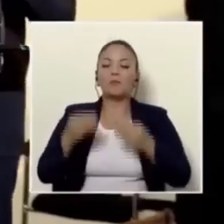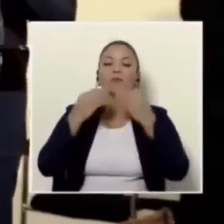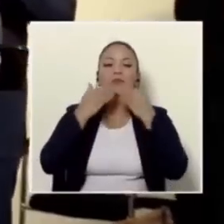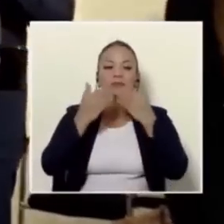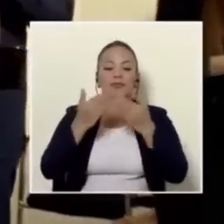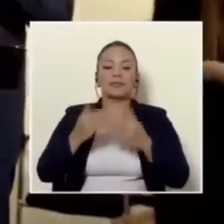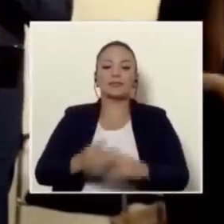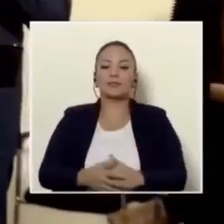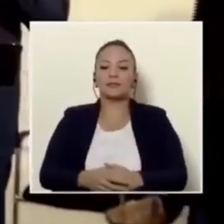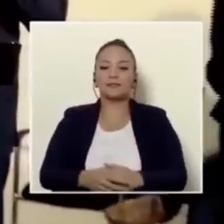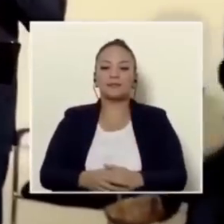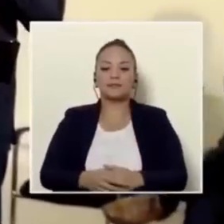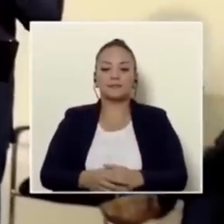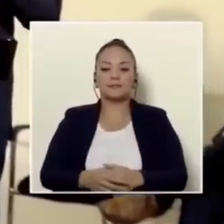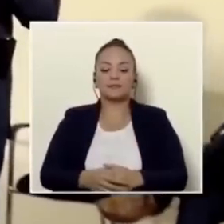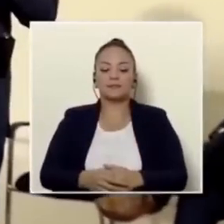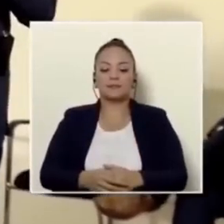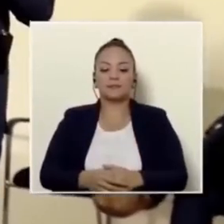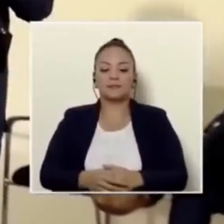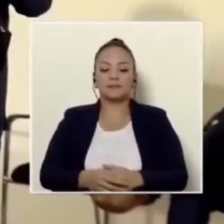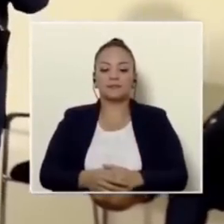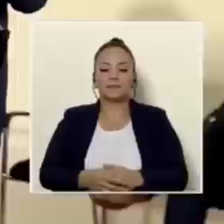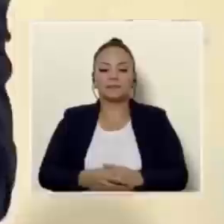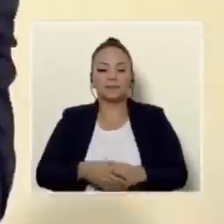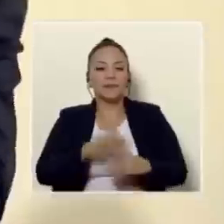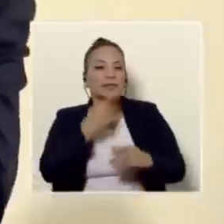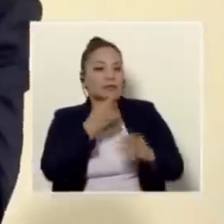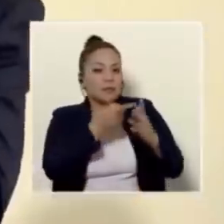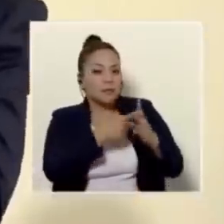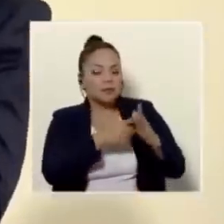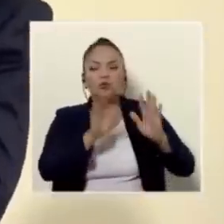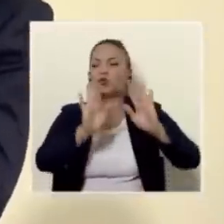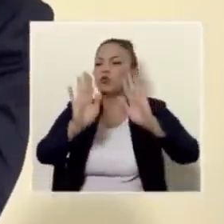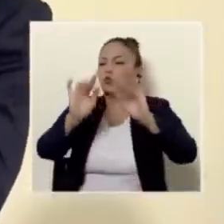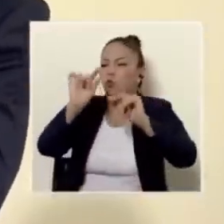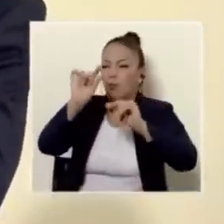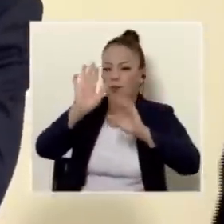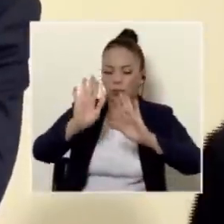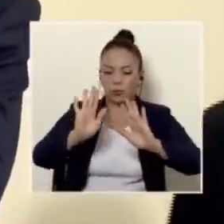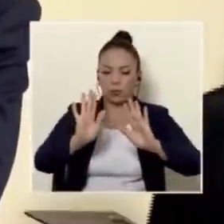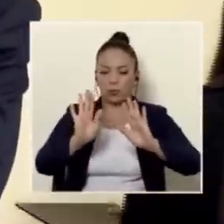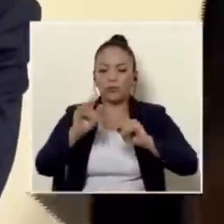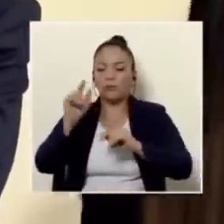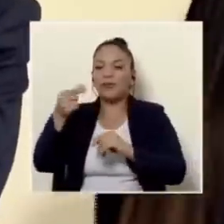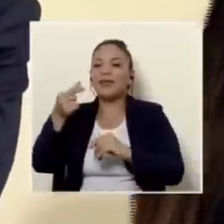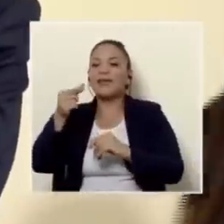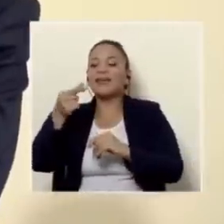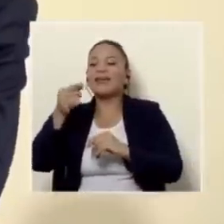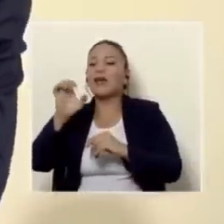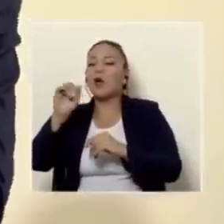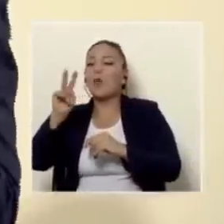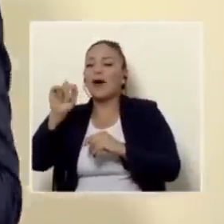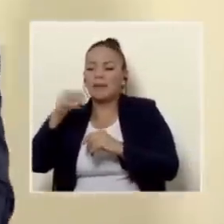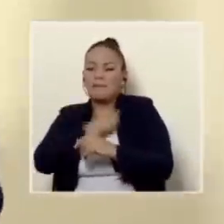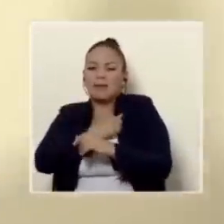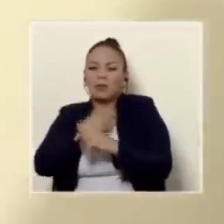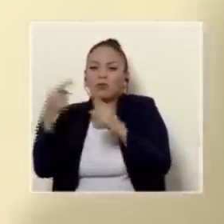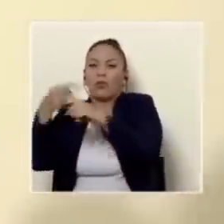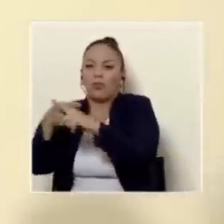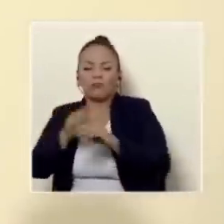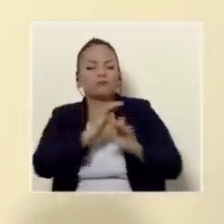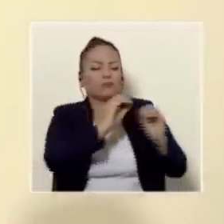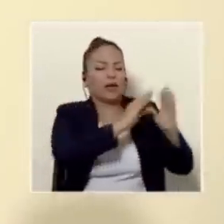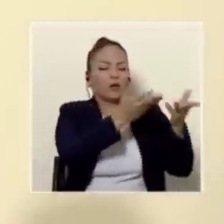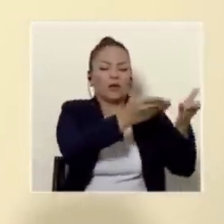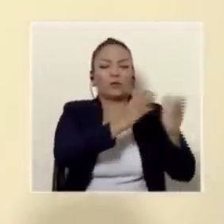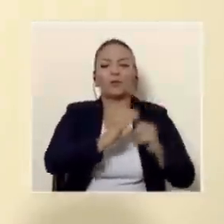Muchas gracias. A partir de este momento iniciamos. No. Hablando, si me permite usted, don Giovanni, que le atraviese el caballo. Claro,